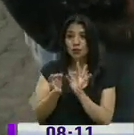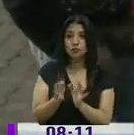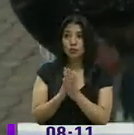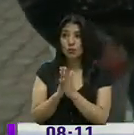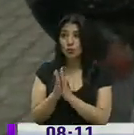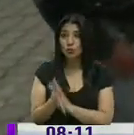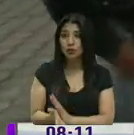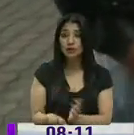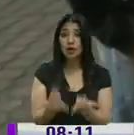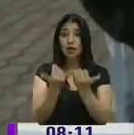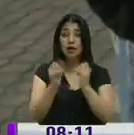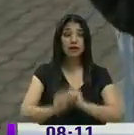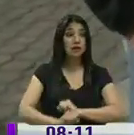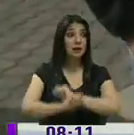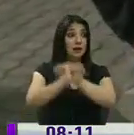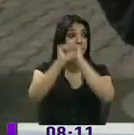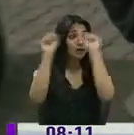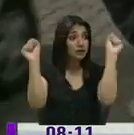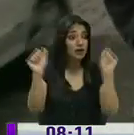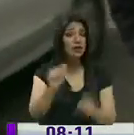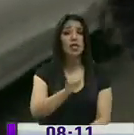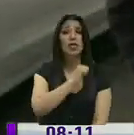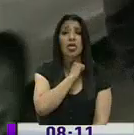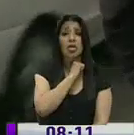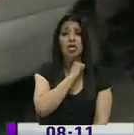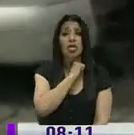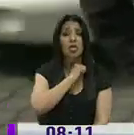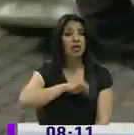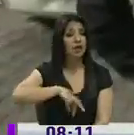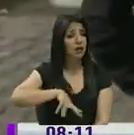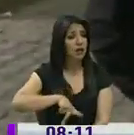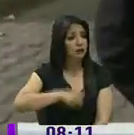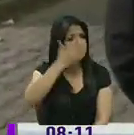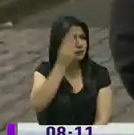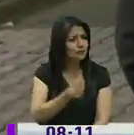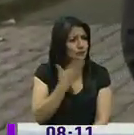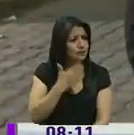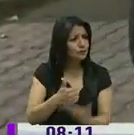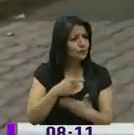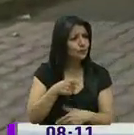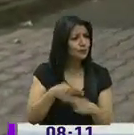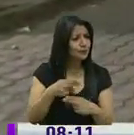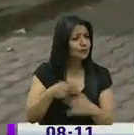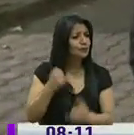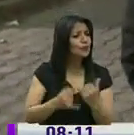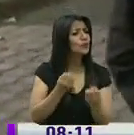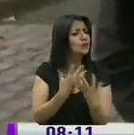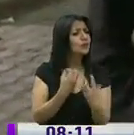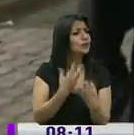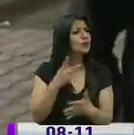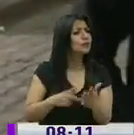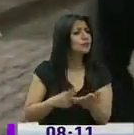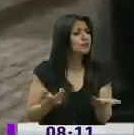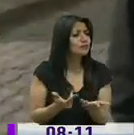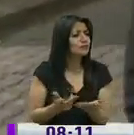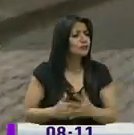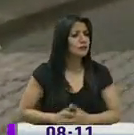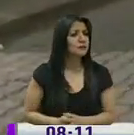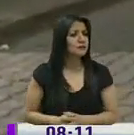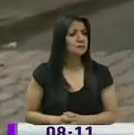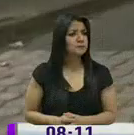en la madrugada ha sido víctima de robo buenos días vecino ayúdeme con su nombre y apellido cuenta nuestro testimonio qué fue lo que ocurrió